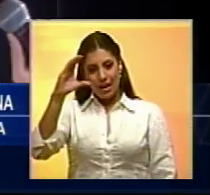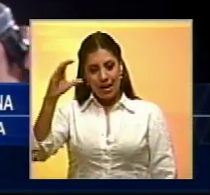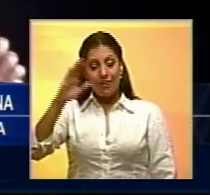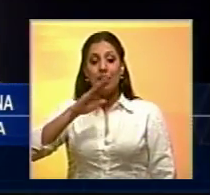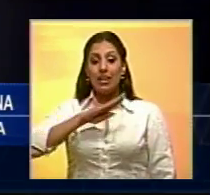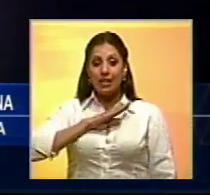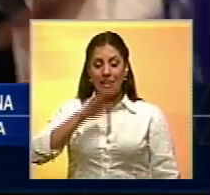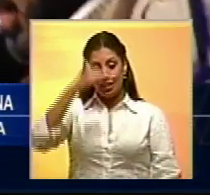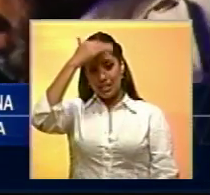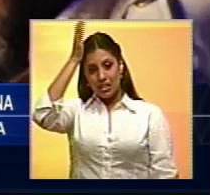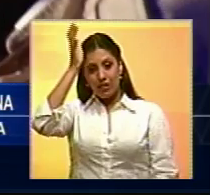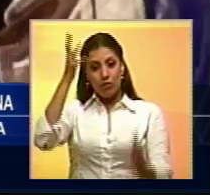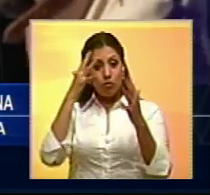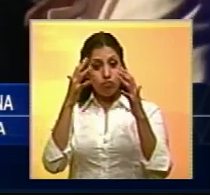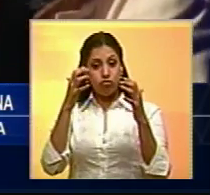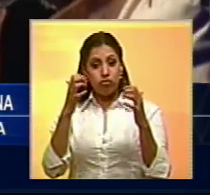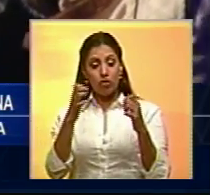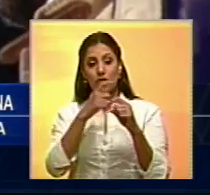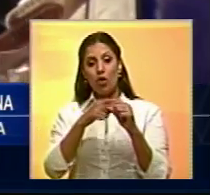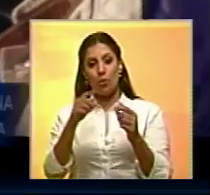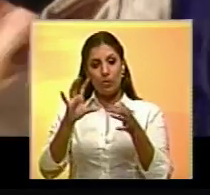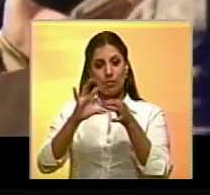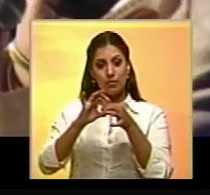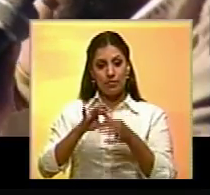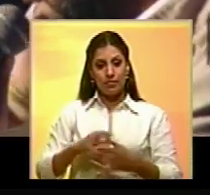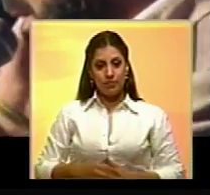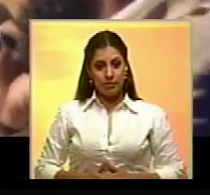contará con el chef Joaquín Renovales como aliado.